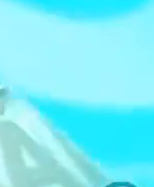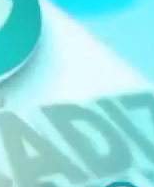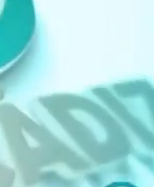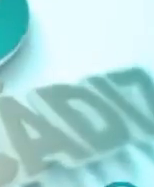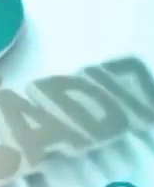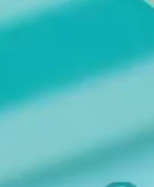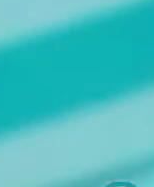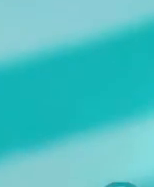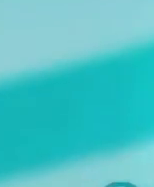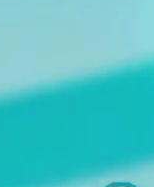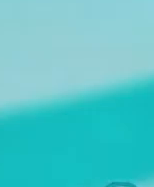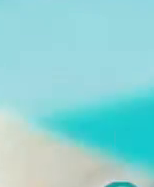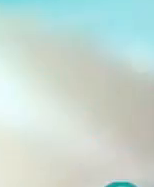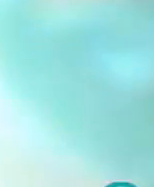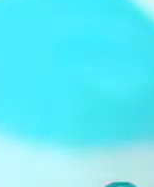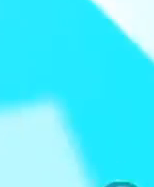¡Gracias!